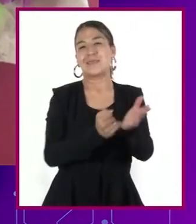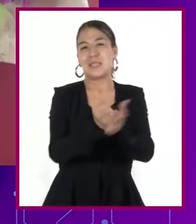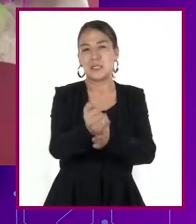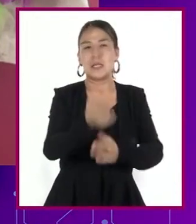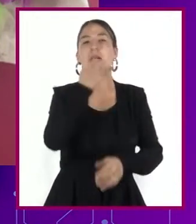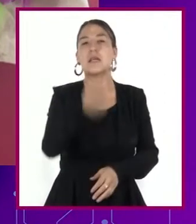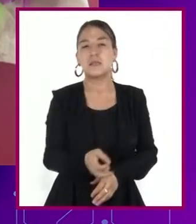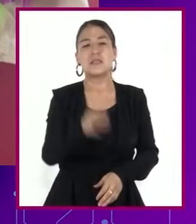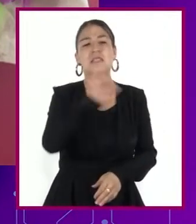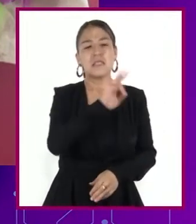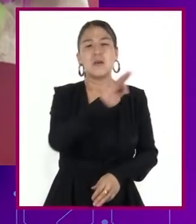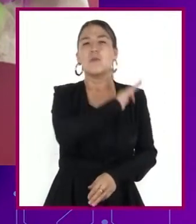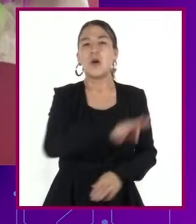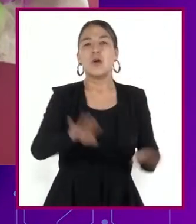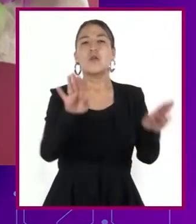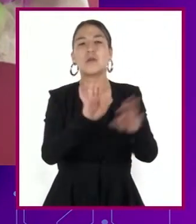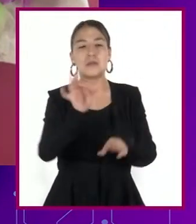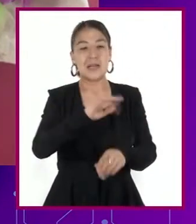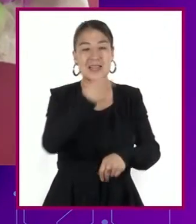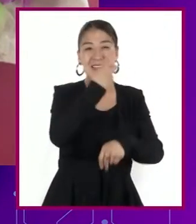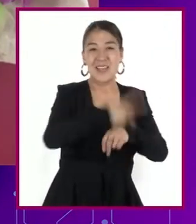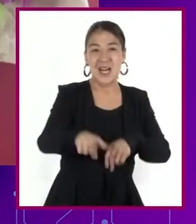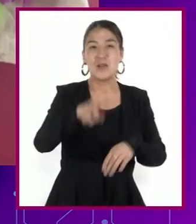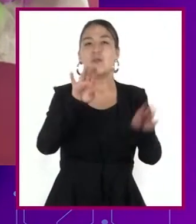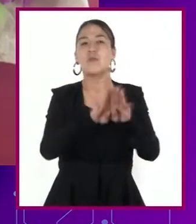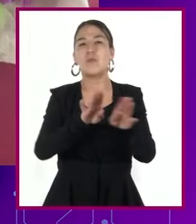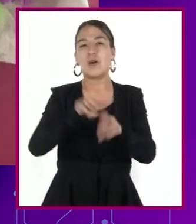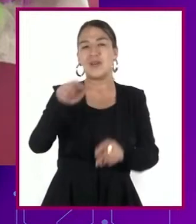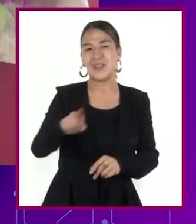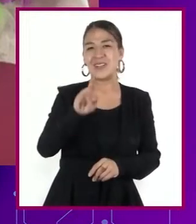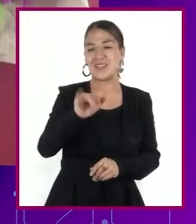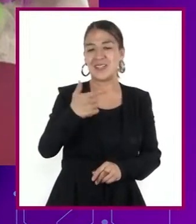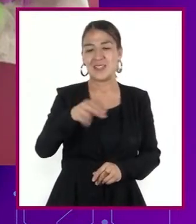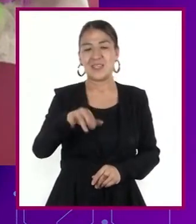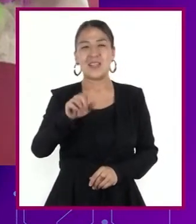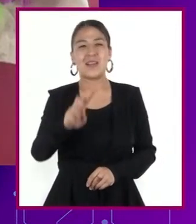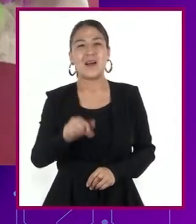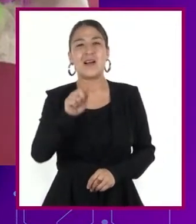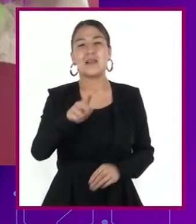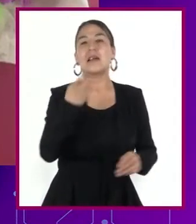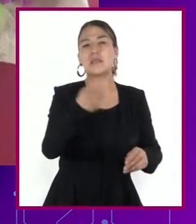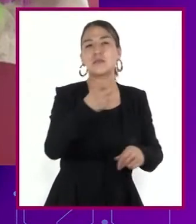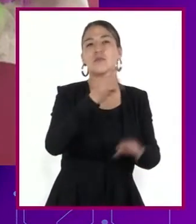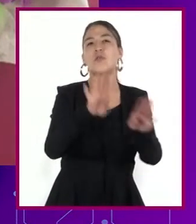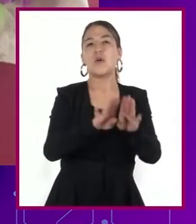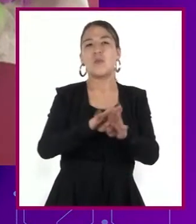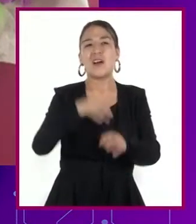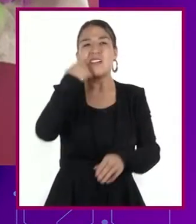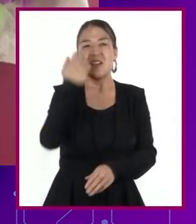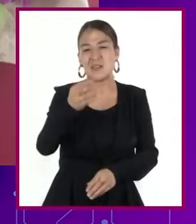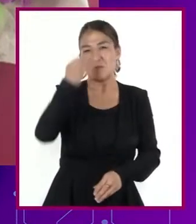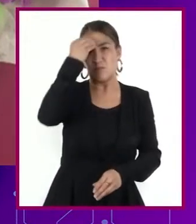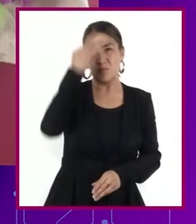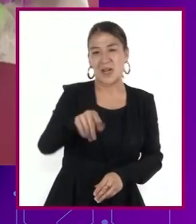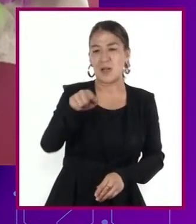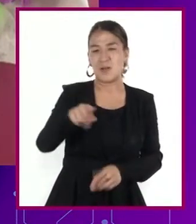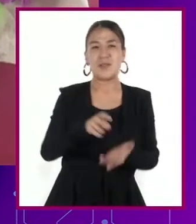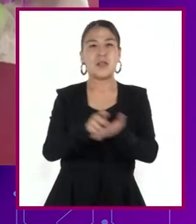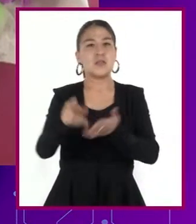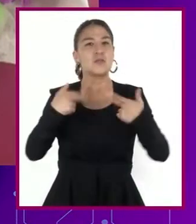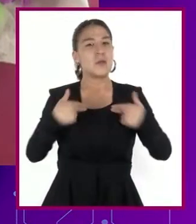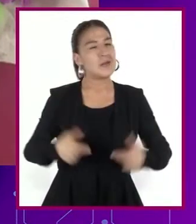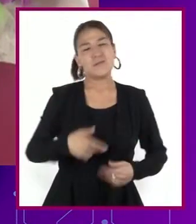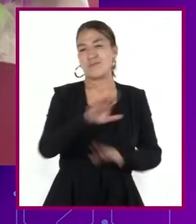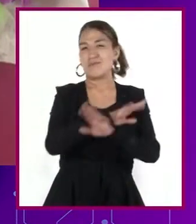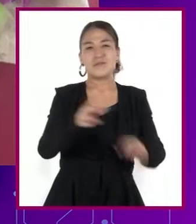más posible cuando no se ha dañado gravemente la dignidad y no se han violado los derechos humanos, que son muy importantes para todos